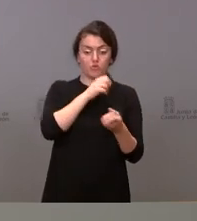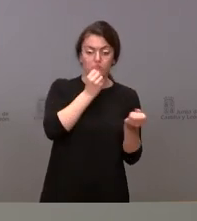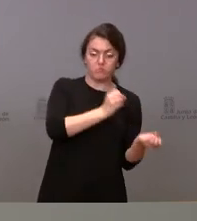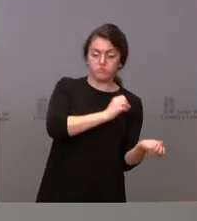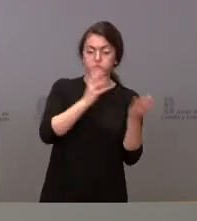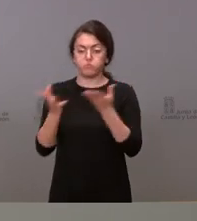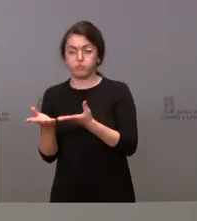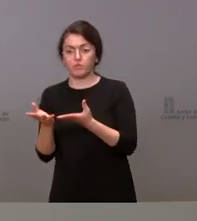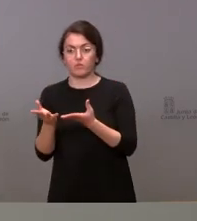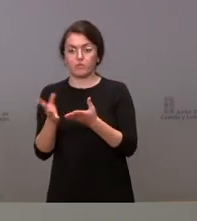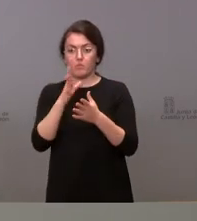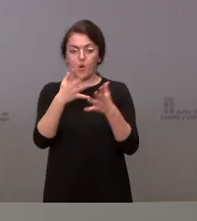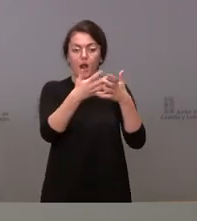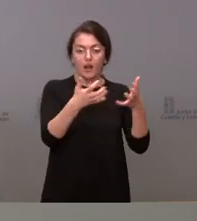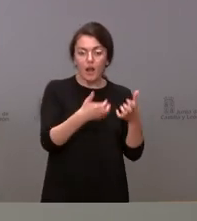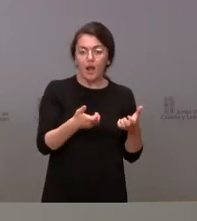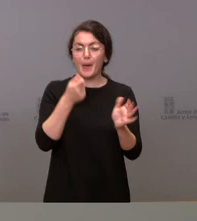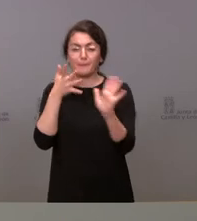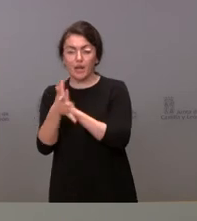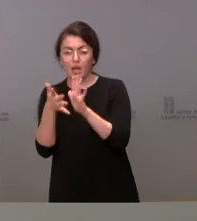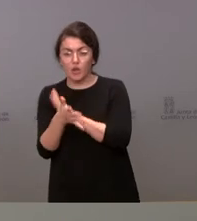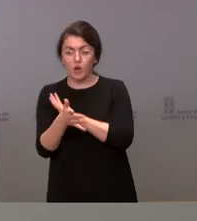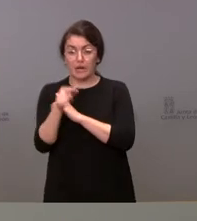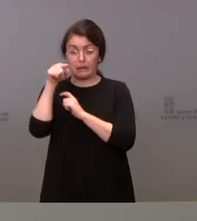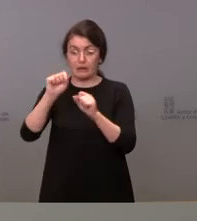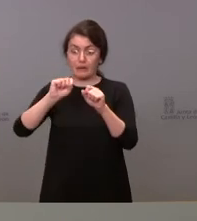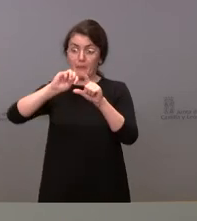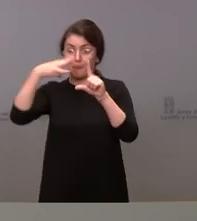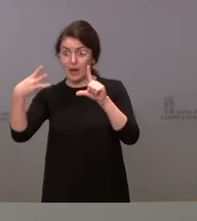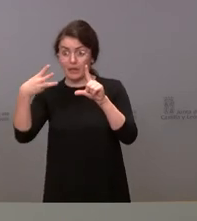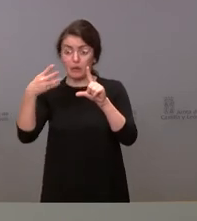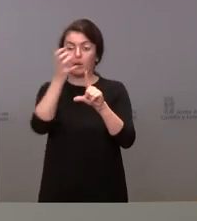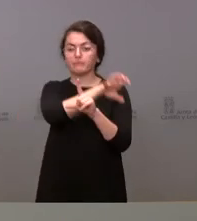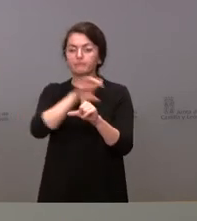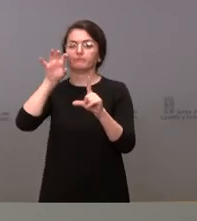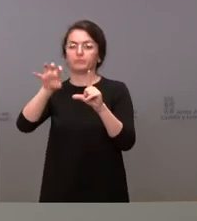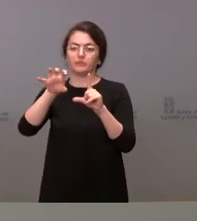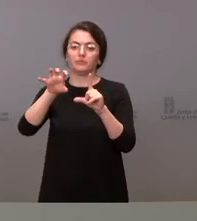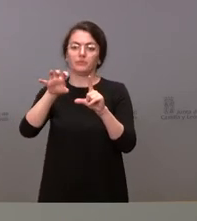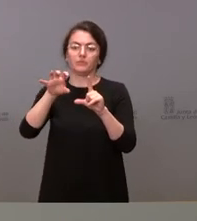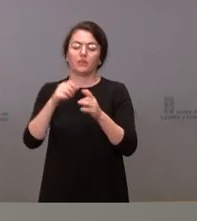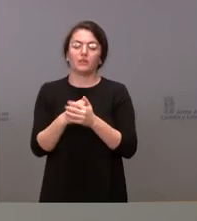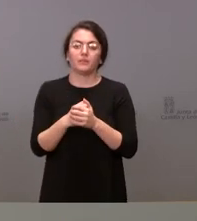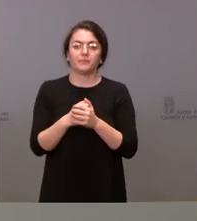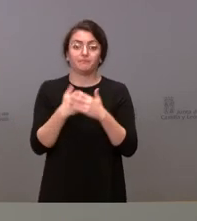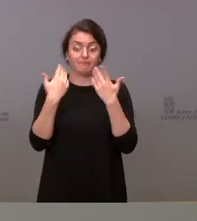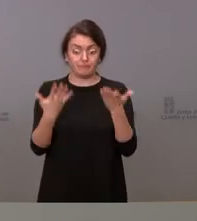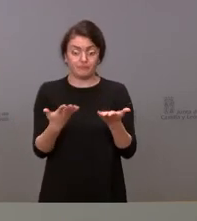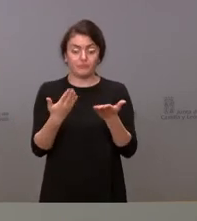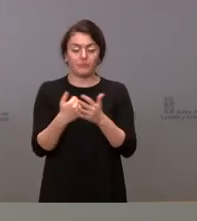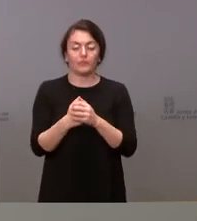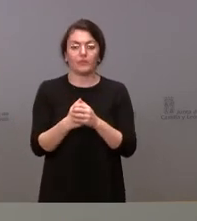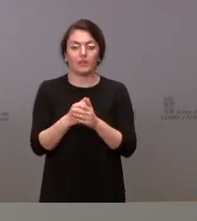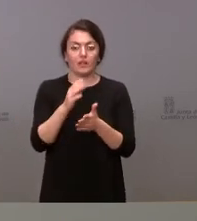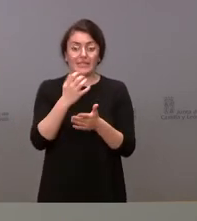a través de notas y de explicaciones al portal de información sanitaria relativa al coronavirus. En este caso, si